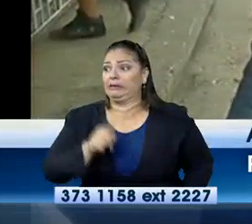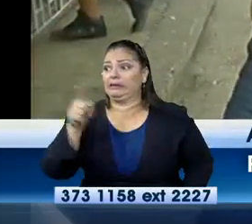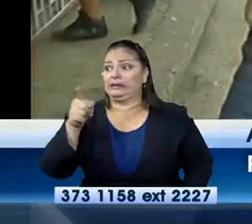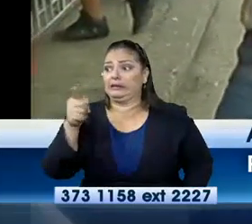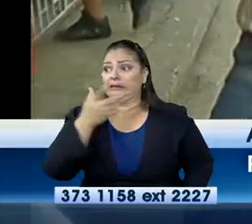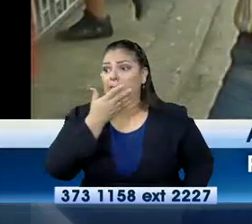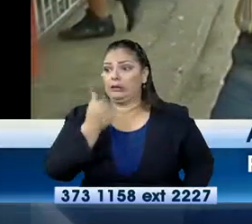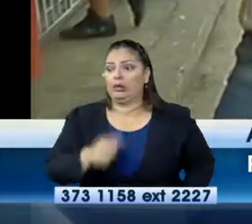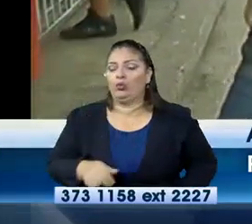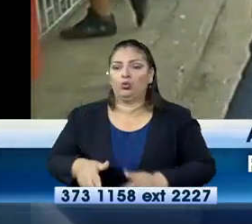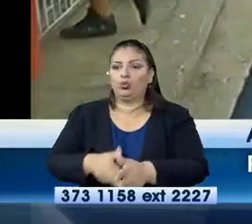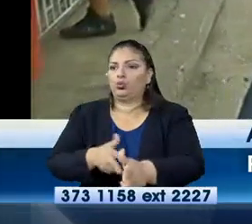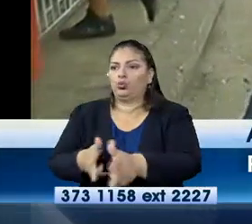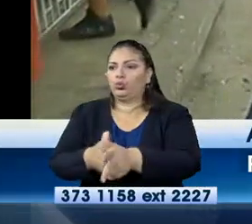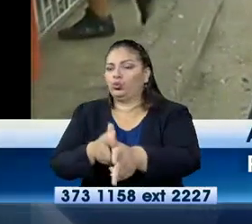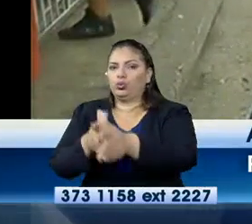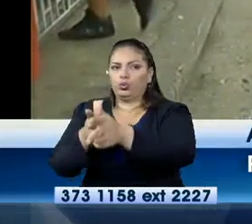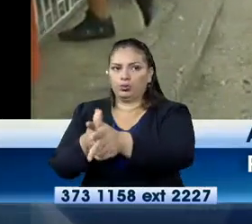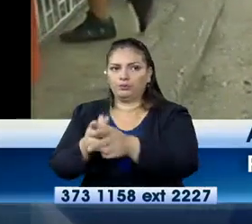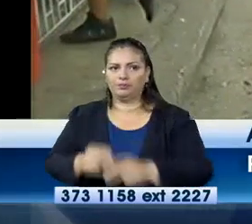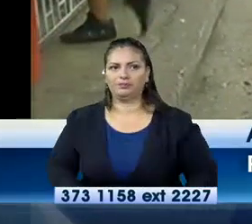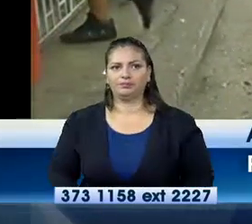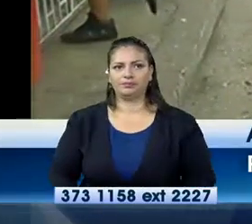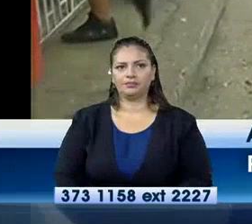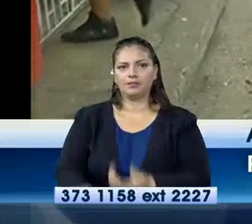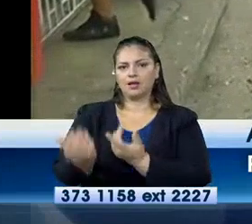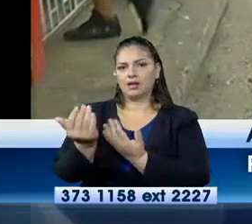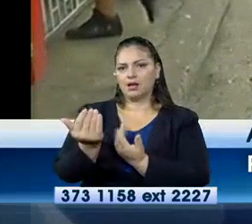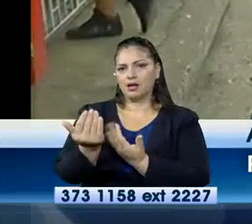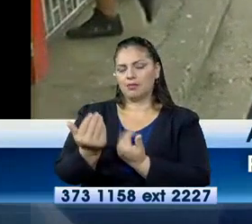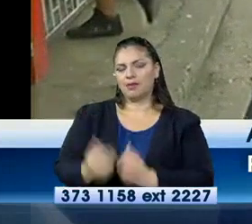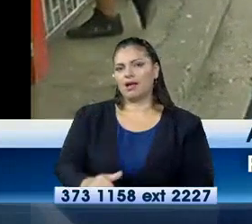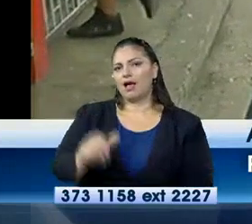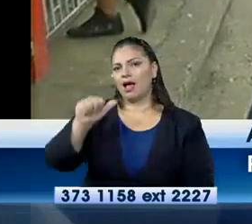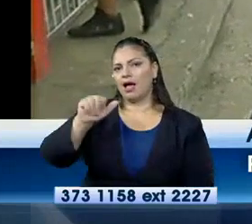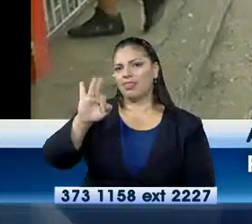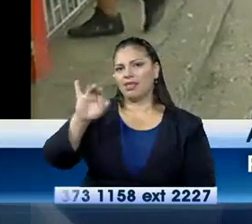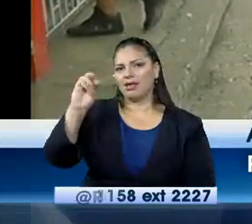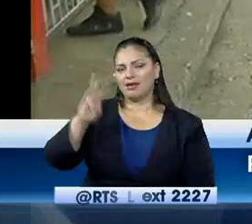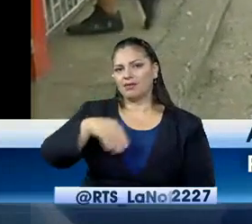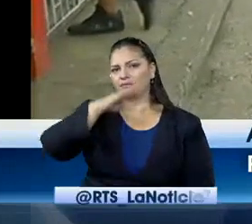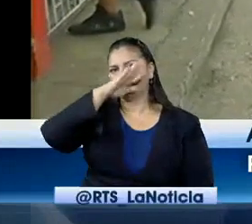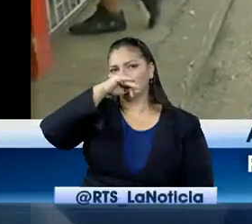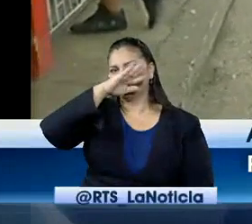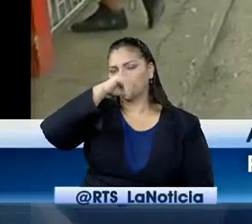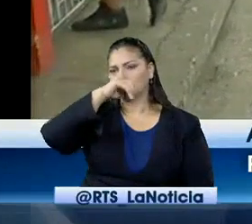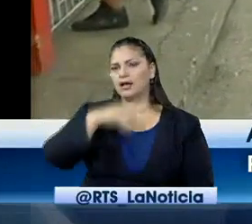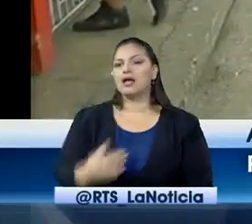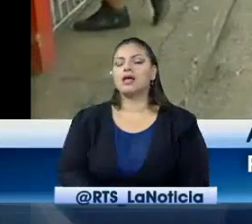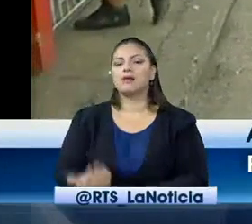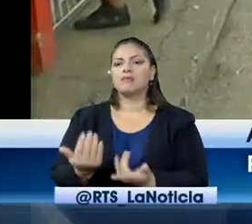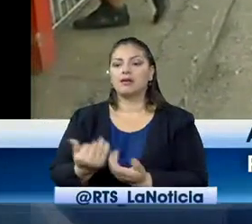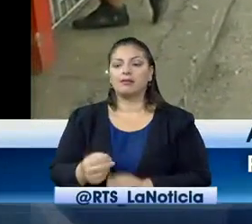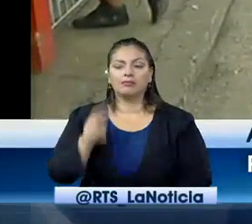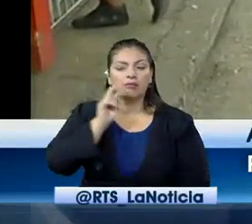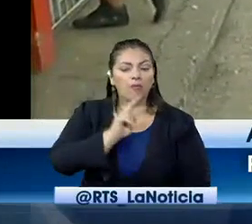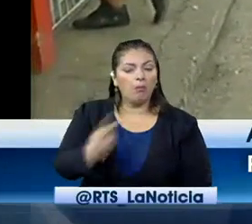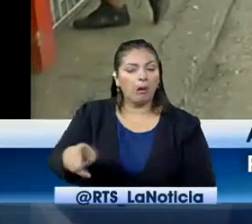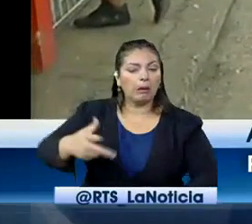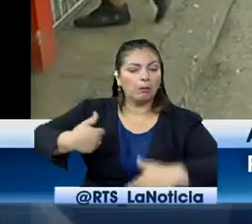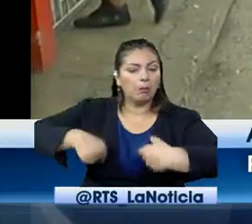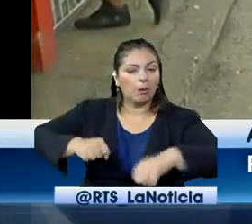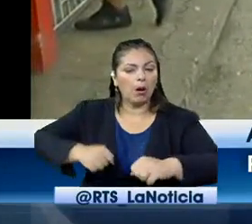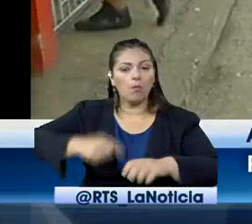de tránsito municipal que están por llegar, porque hay algunas unidades que están circulando sin placas, con llantas